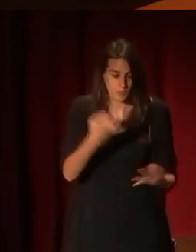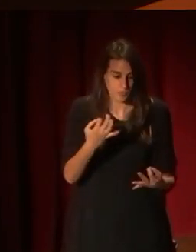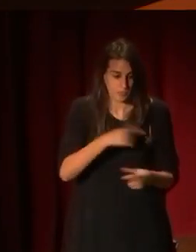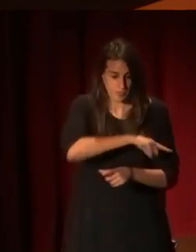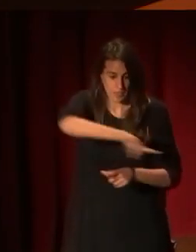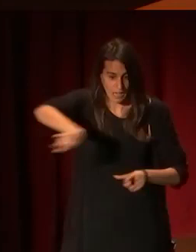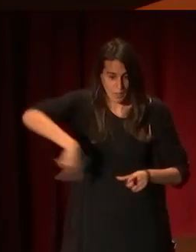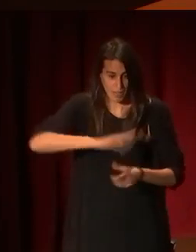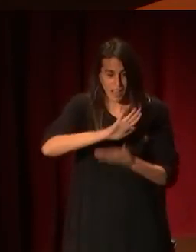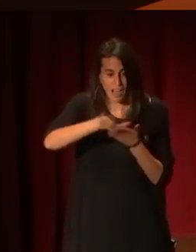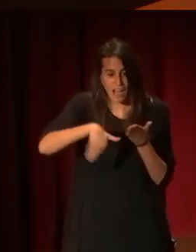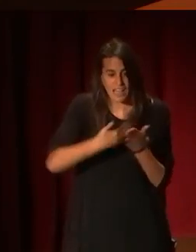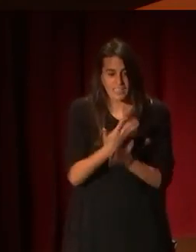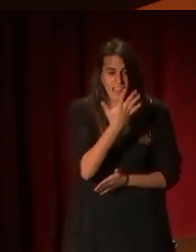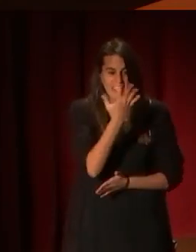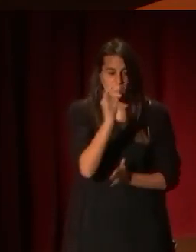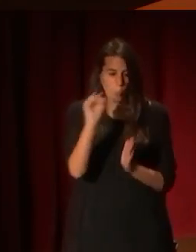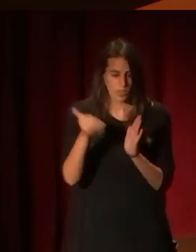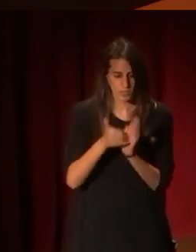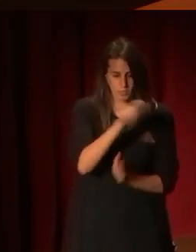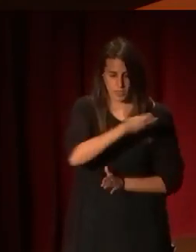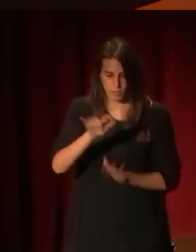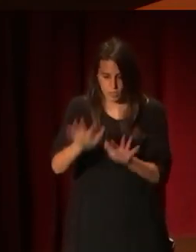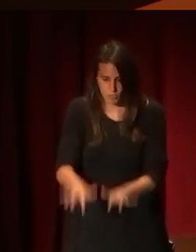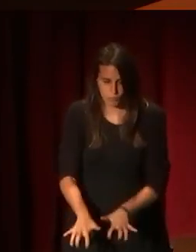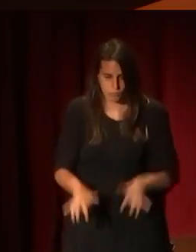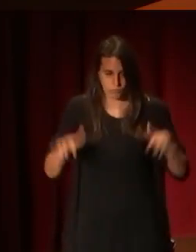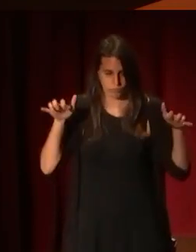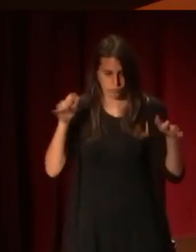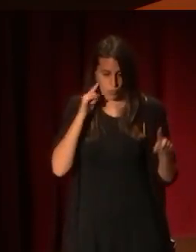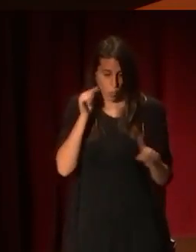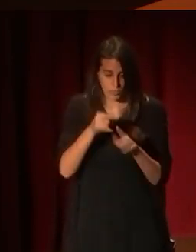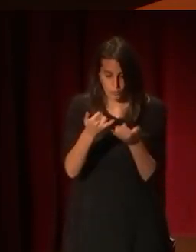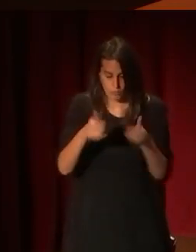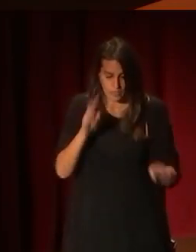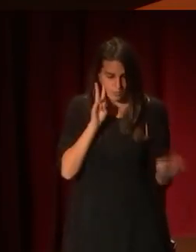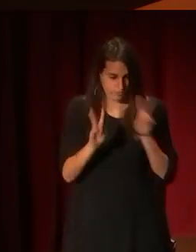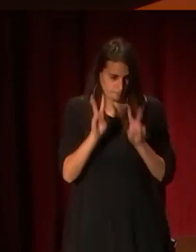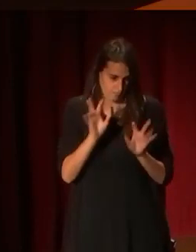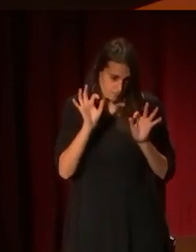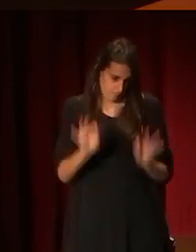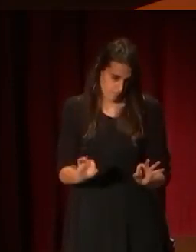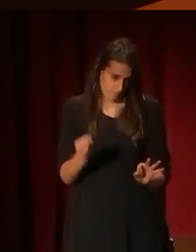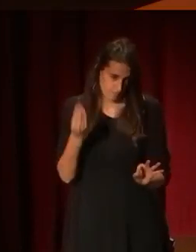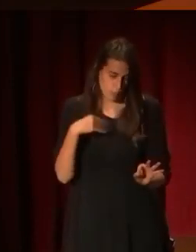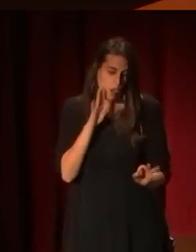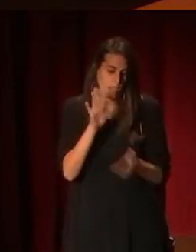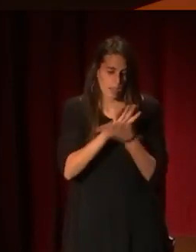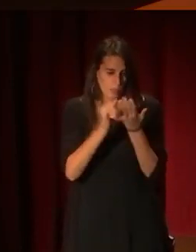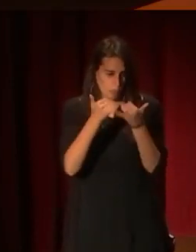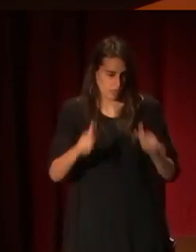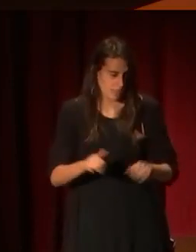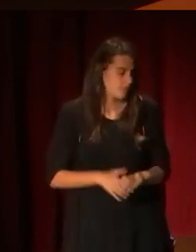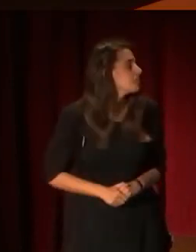plaza podía albergar 50.000 localidades para la contemplación de estos de estos espectáculos